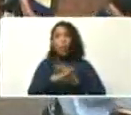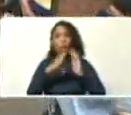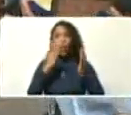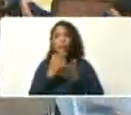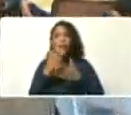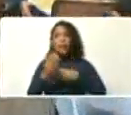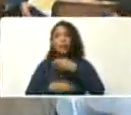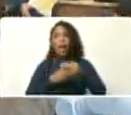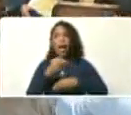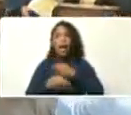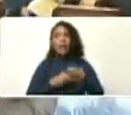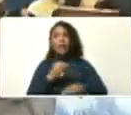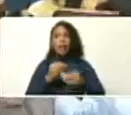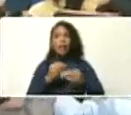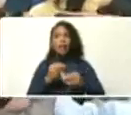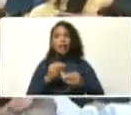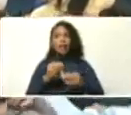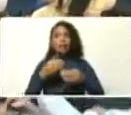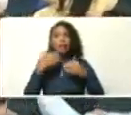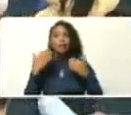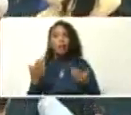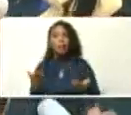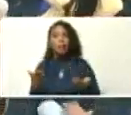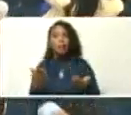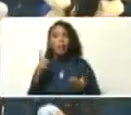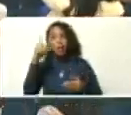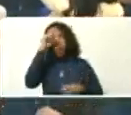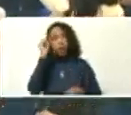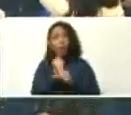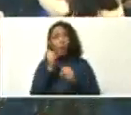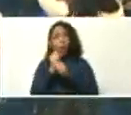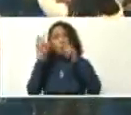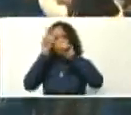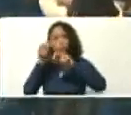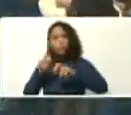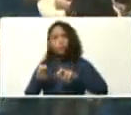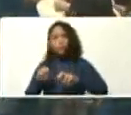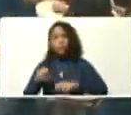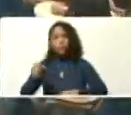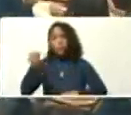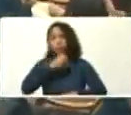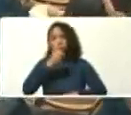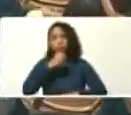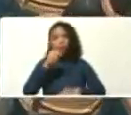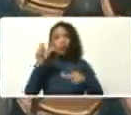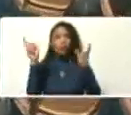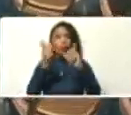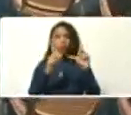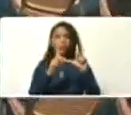dan entonces a partir de estos trabajos de investigación. Premio Nacional de Periodismo en Televisión.